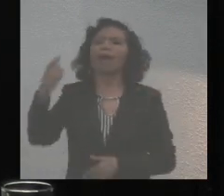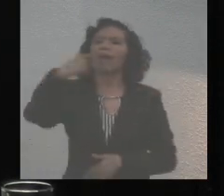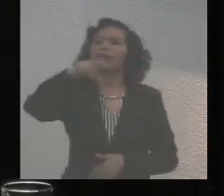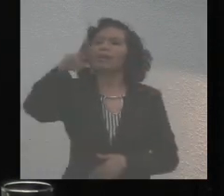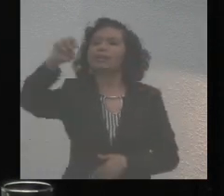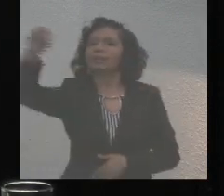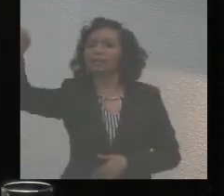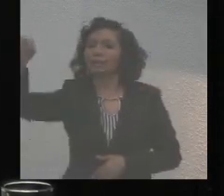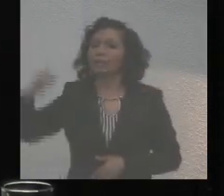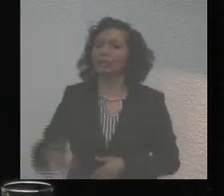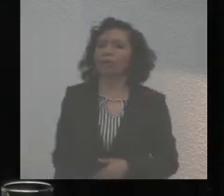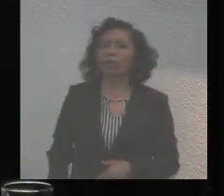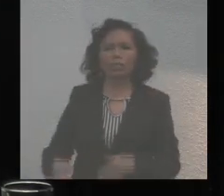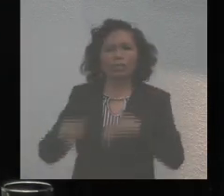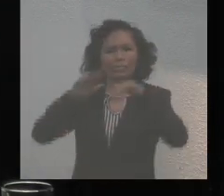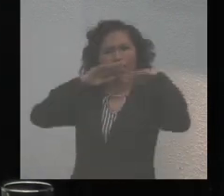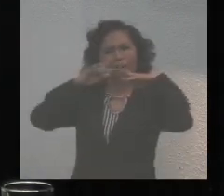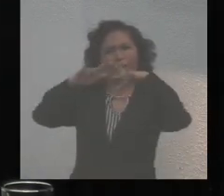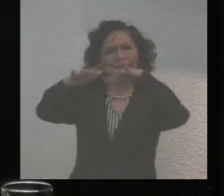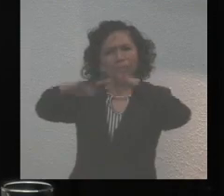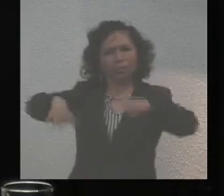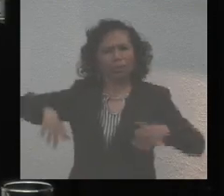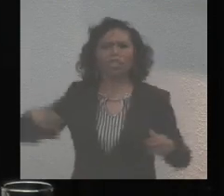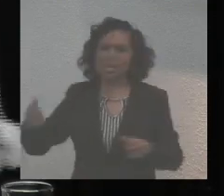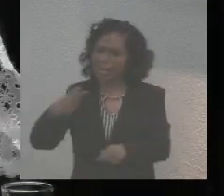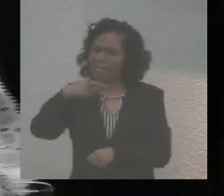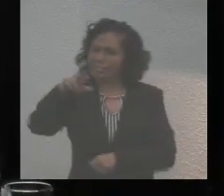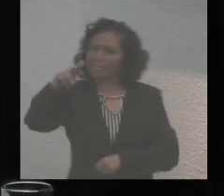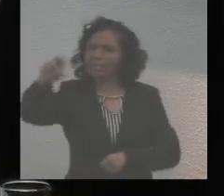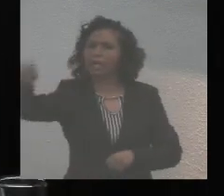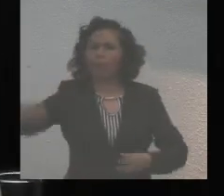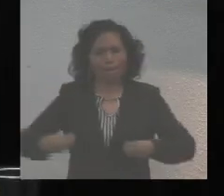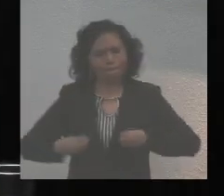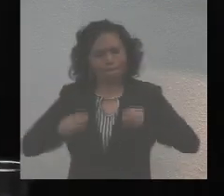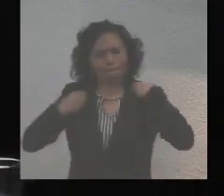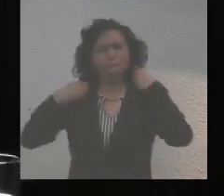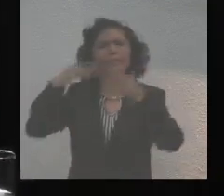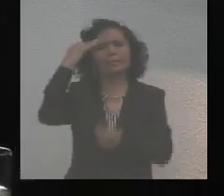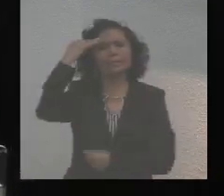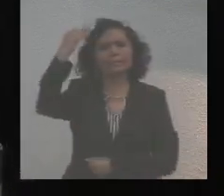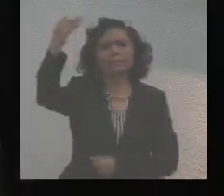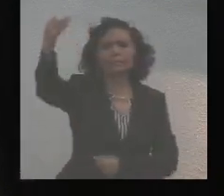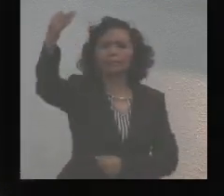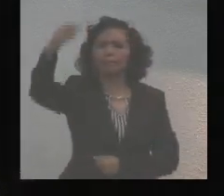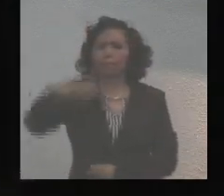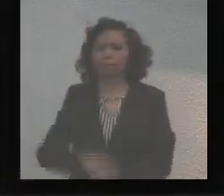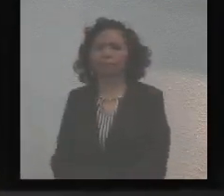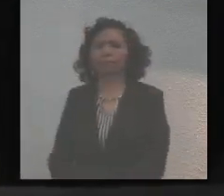Dios las y los bendiga siempre. ¡Larga vida Quintana Roo! ¡Larga vida quintanarroenses!